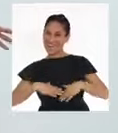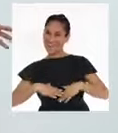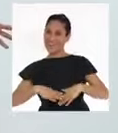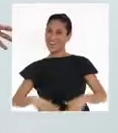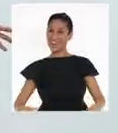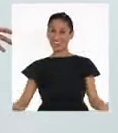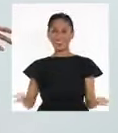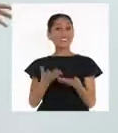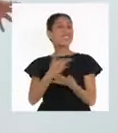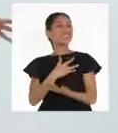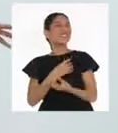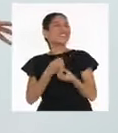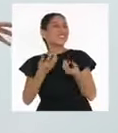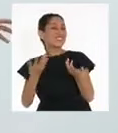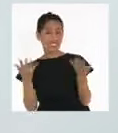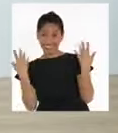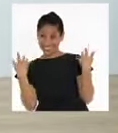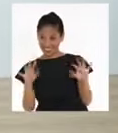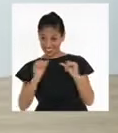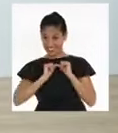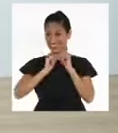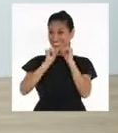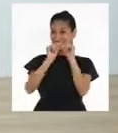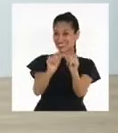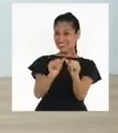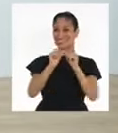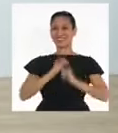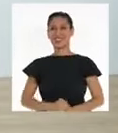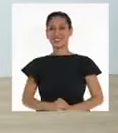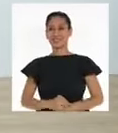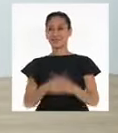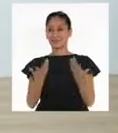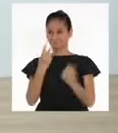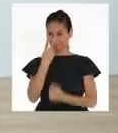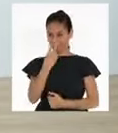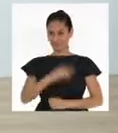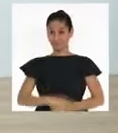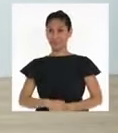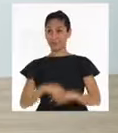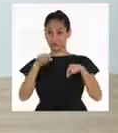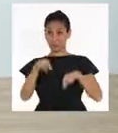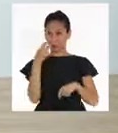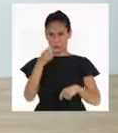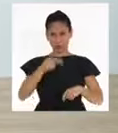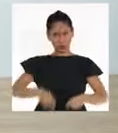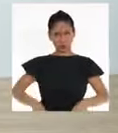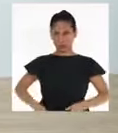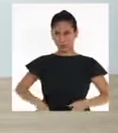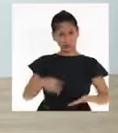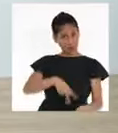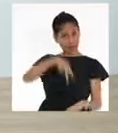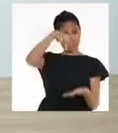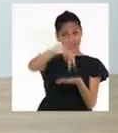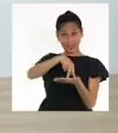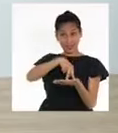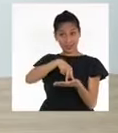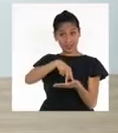¿Cómo te sientes? Ahora sigamos. Sí, este va a ser nuestro punto centro, en el cual voy a tener que saltar y abrir.